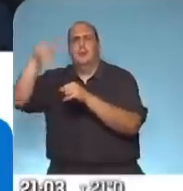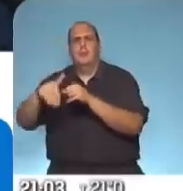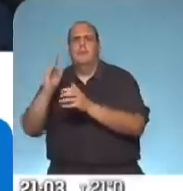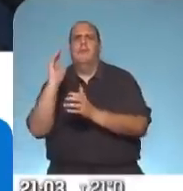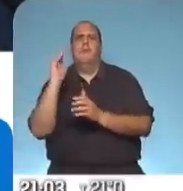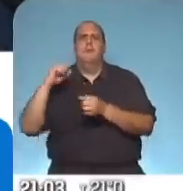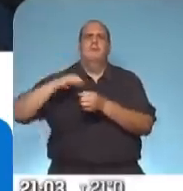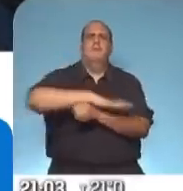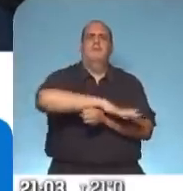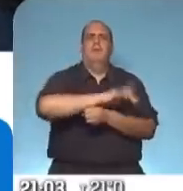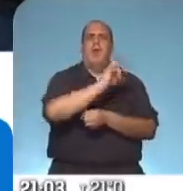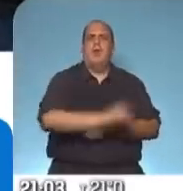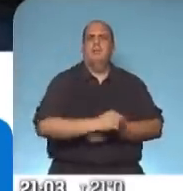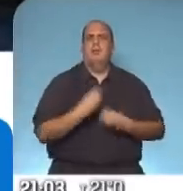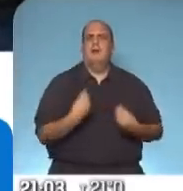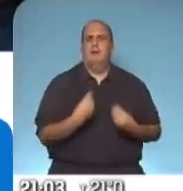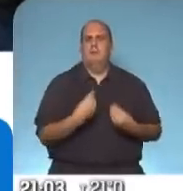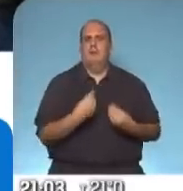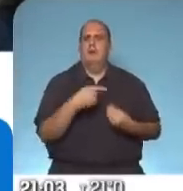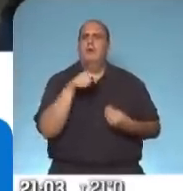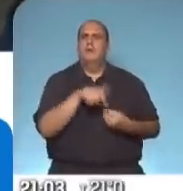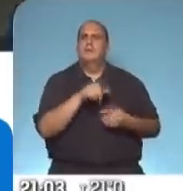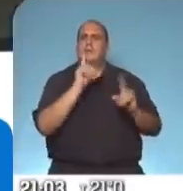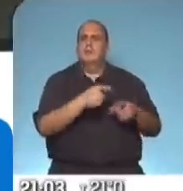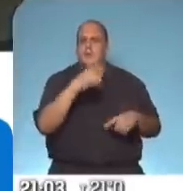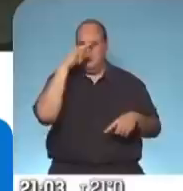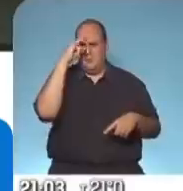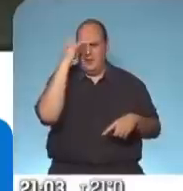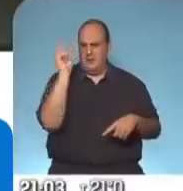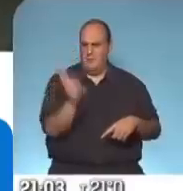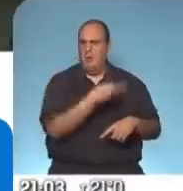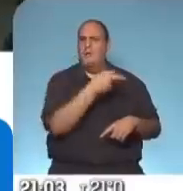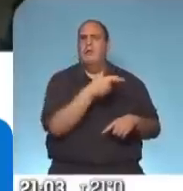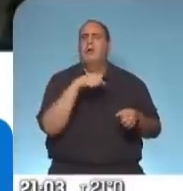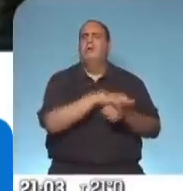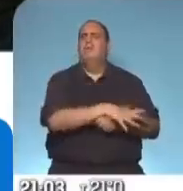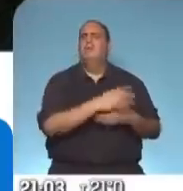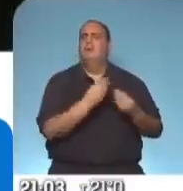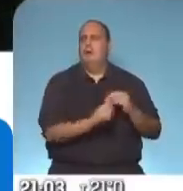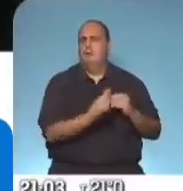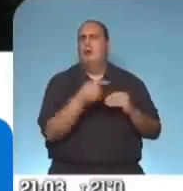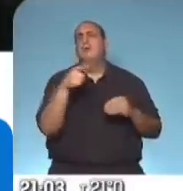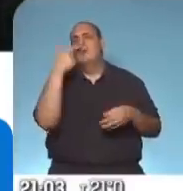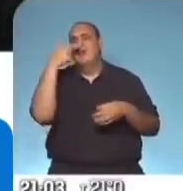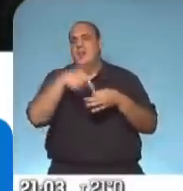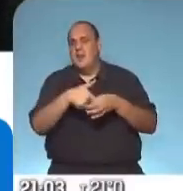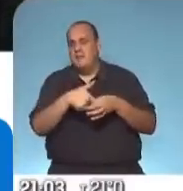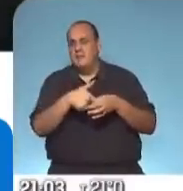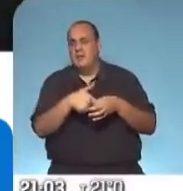cotización, si puede llegar a bajar la nafta en los próximos días. Bueno, en principio es